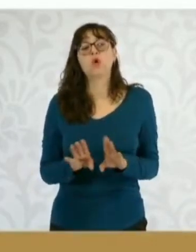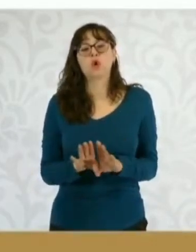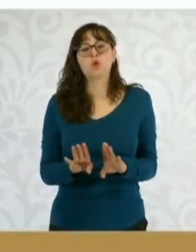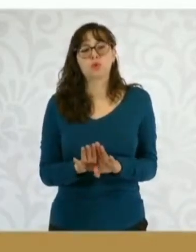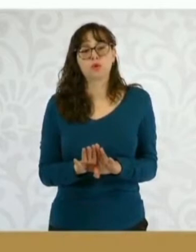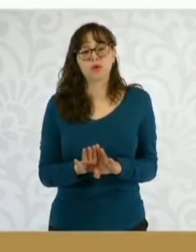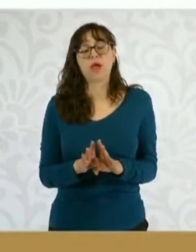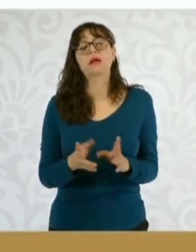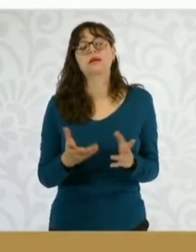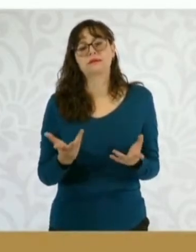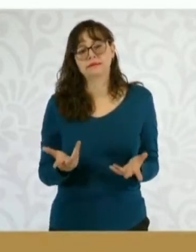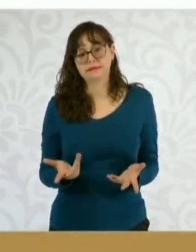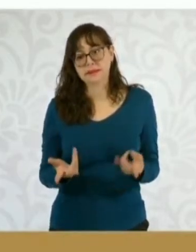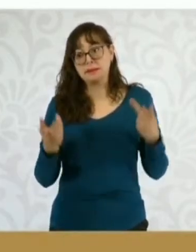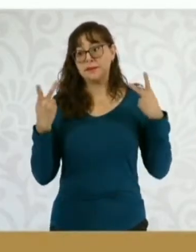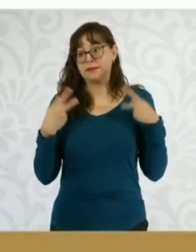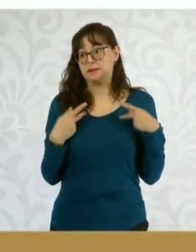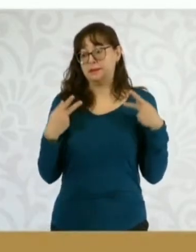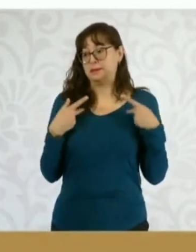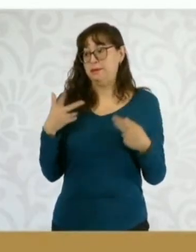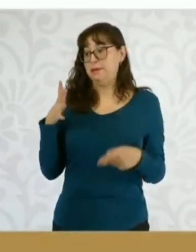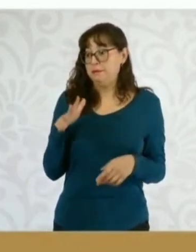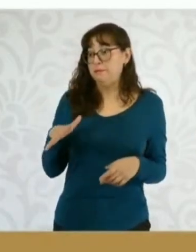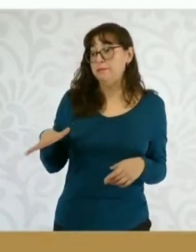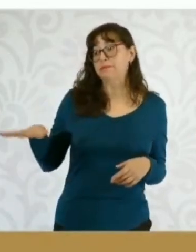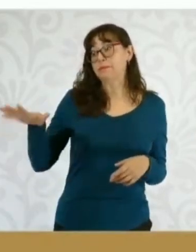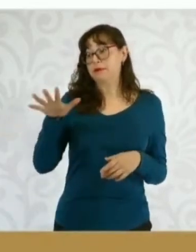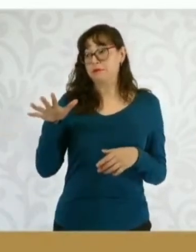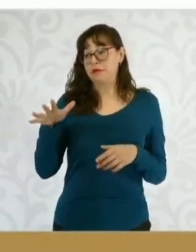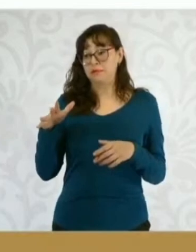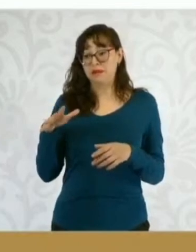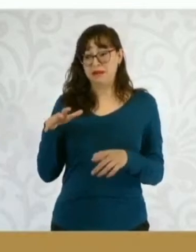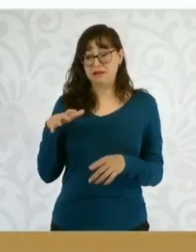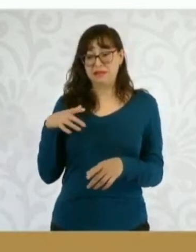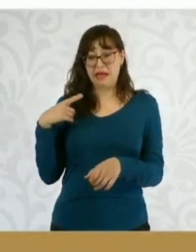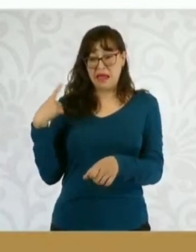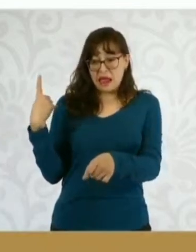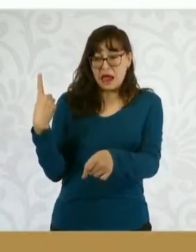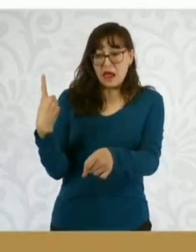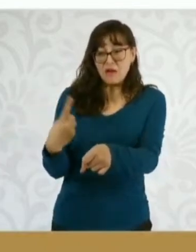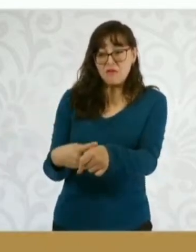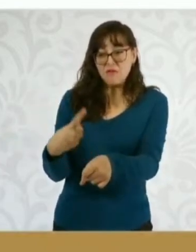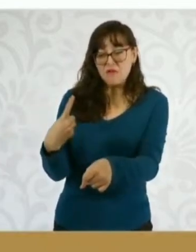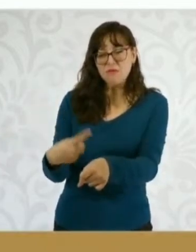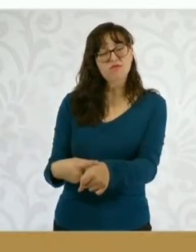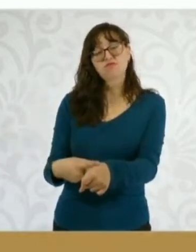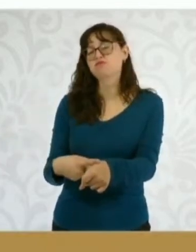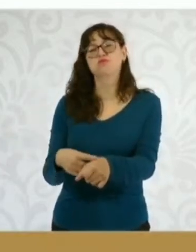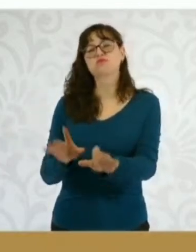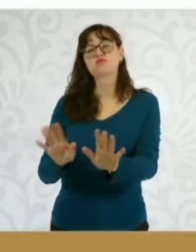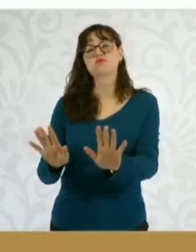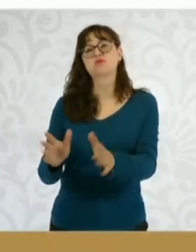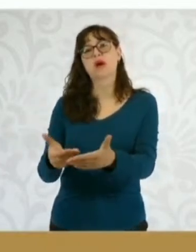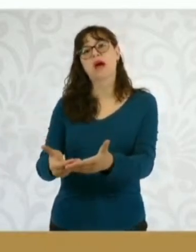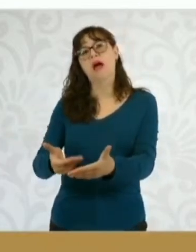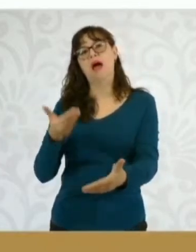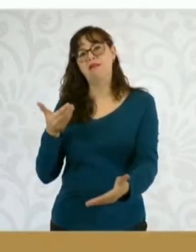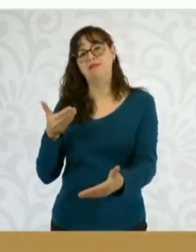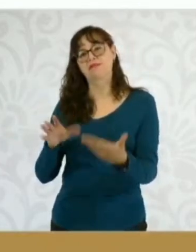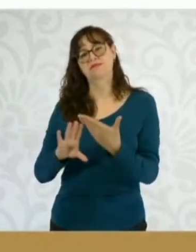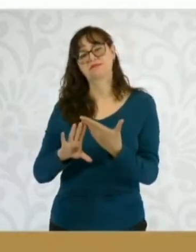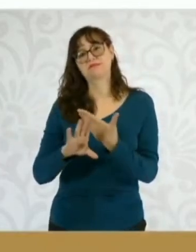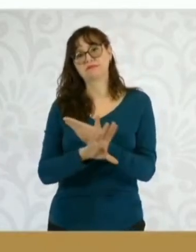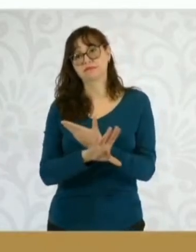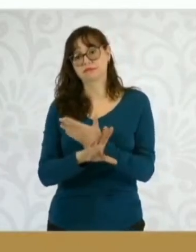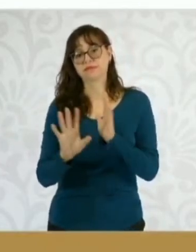trata es de evitar que las personas se enfermen y que tengan un acceso eficiente a los servicios de